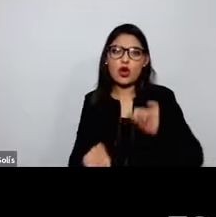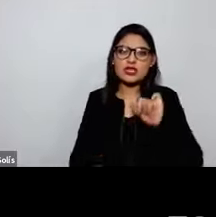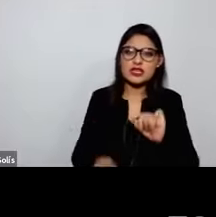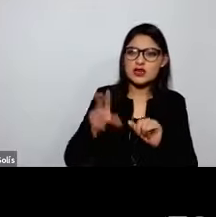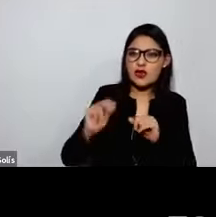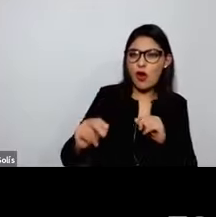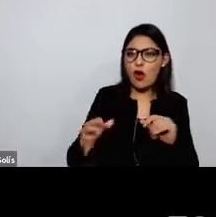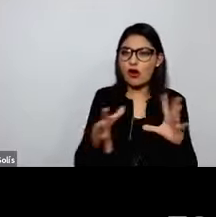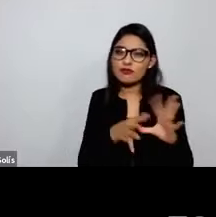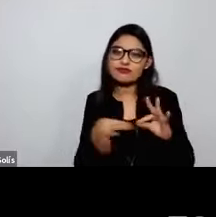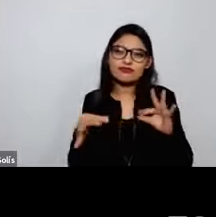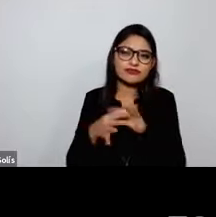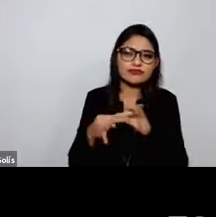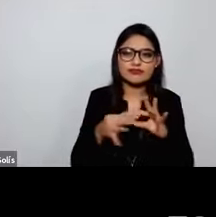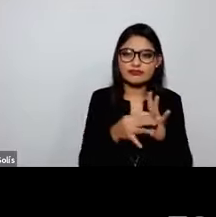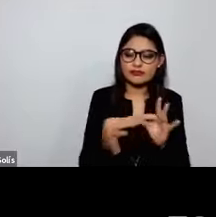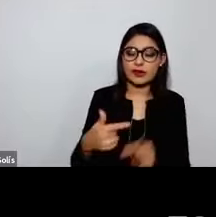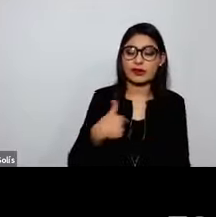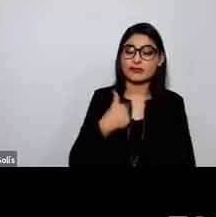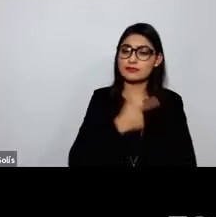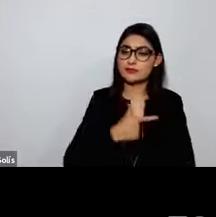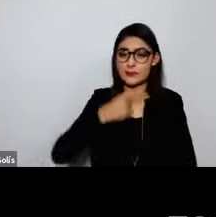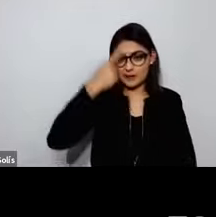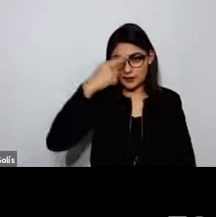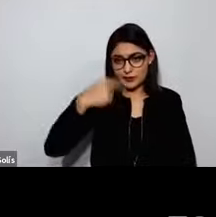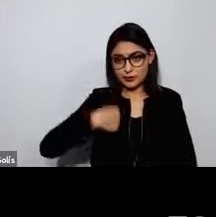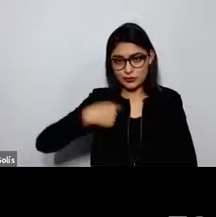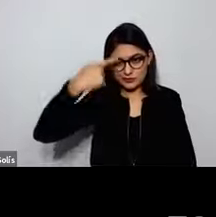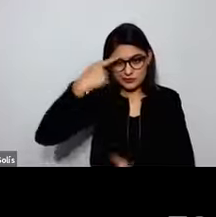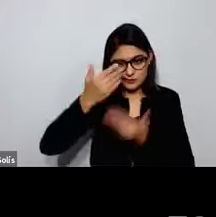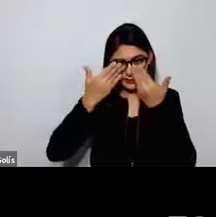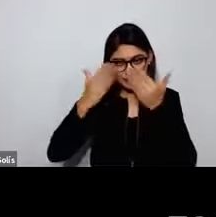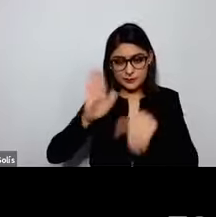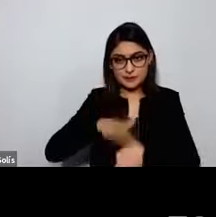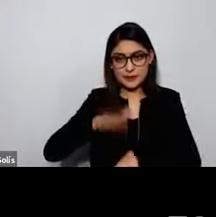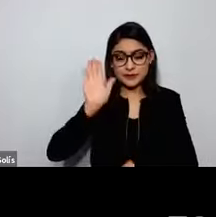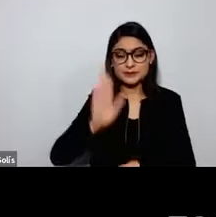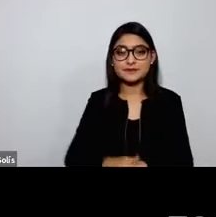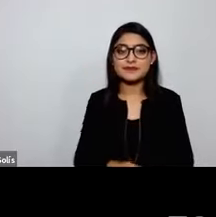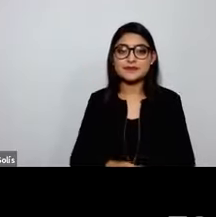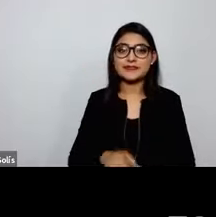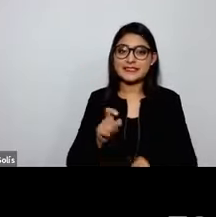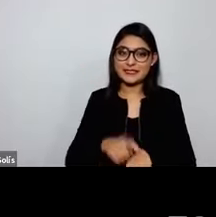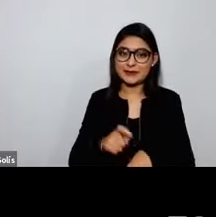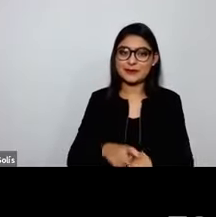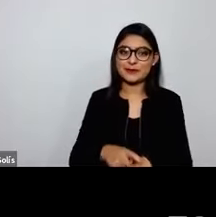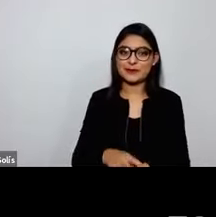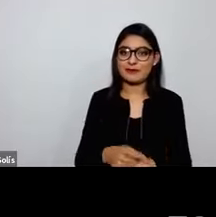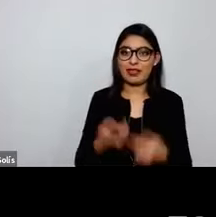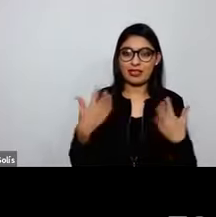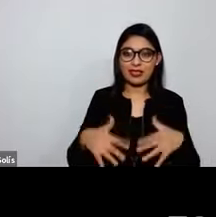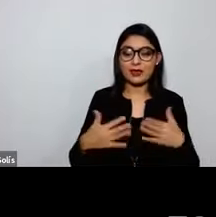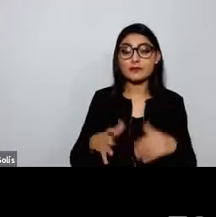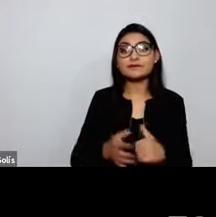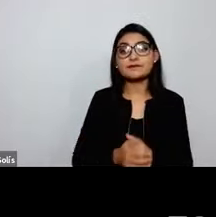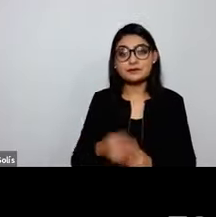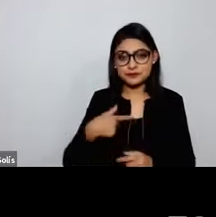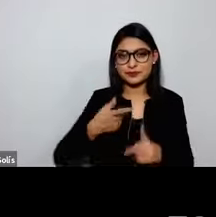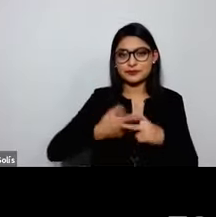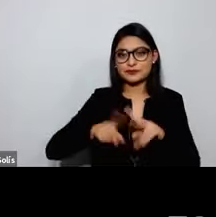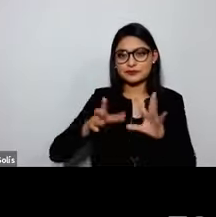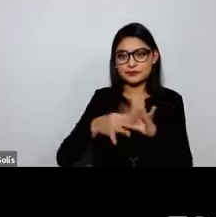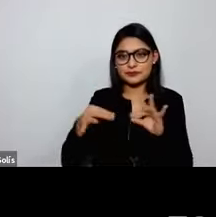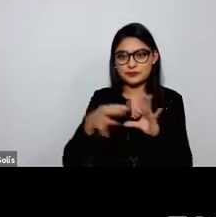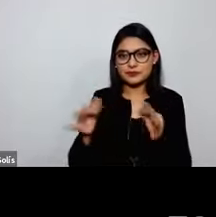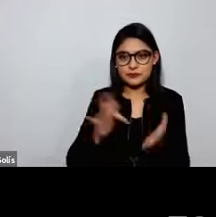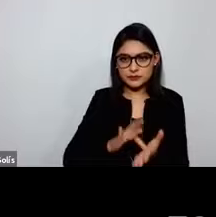mayores elementos para este crecimiento. Entonces, ya está corriendo mi tiempo, les agradezco. Decía yo que